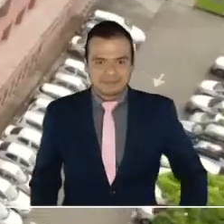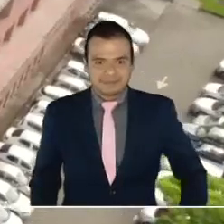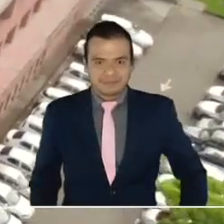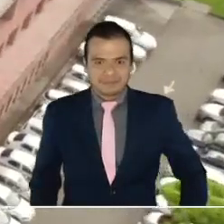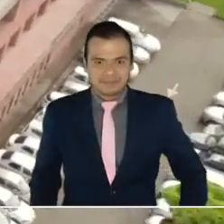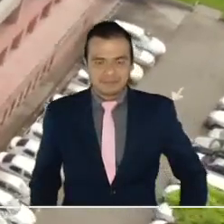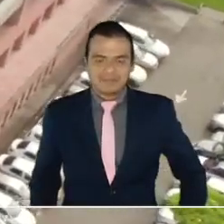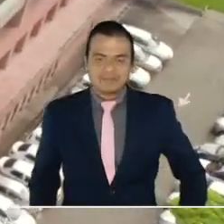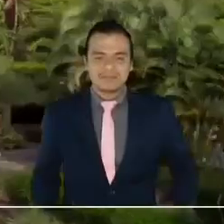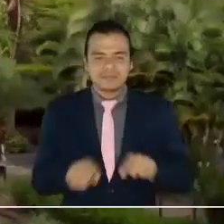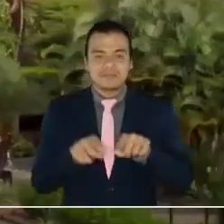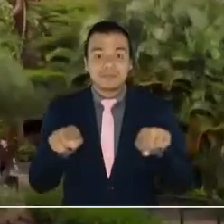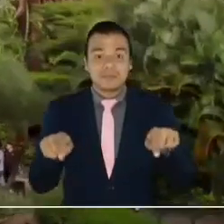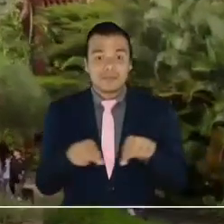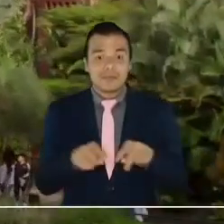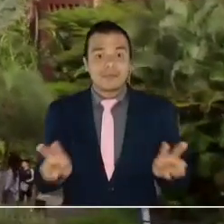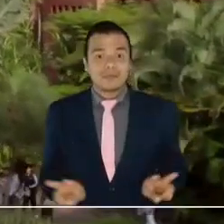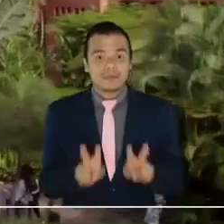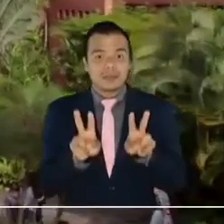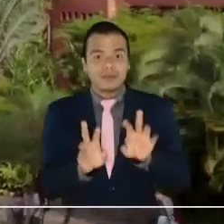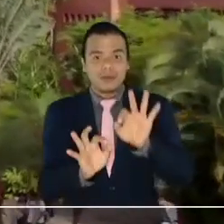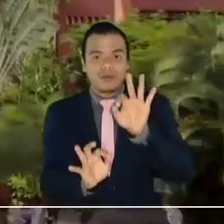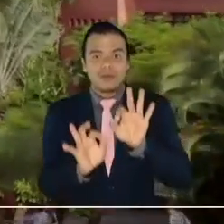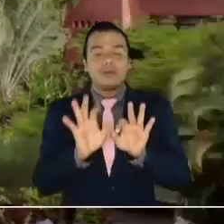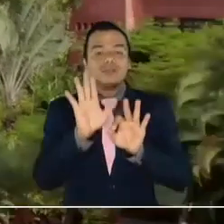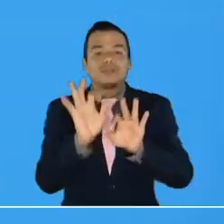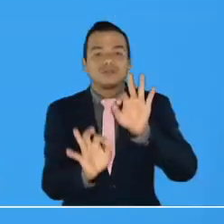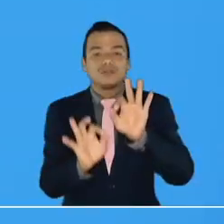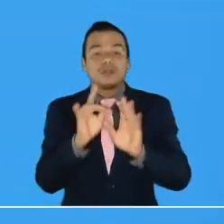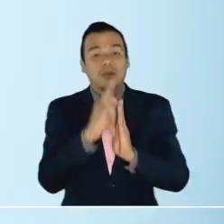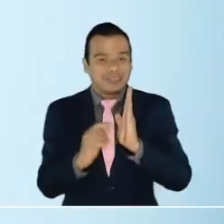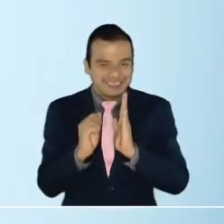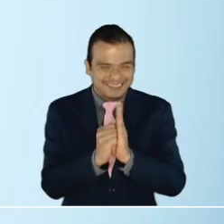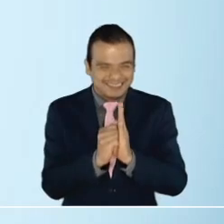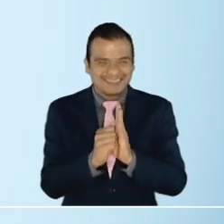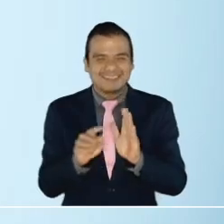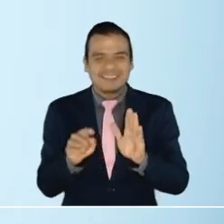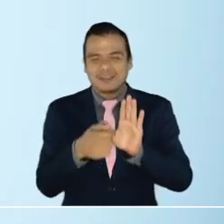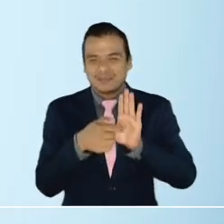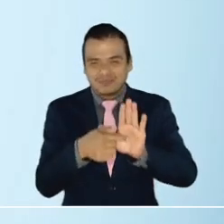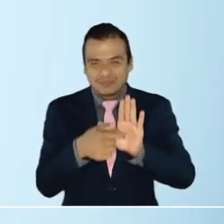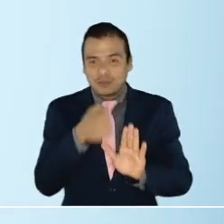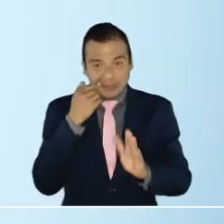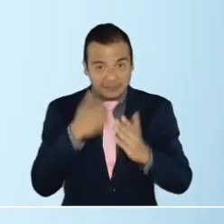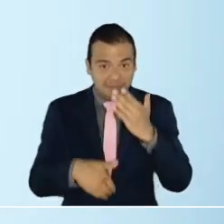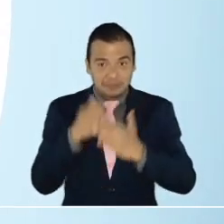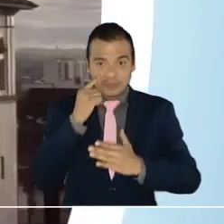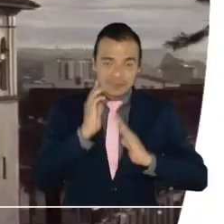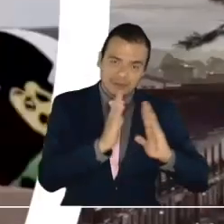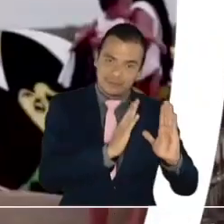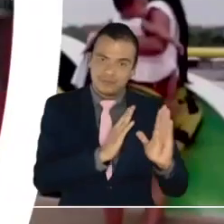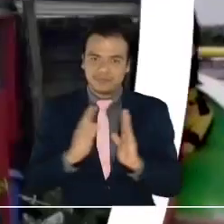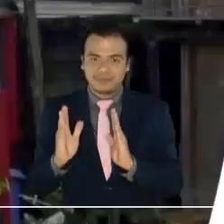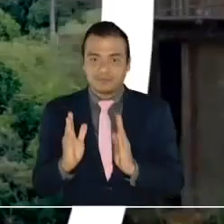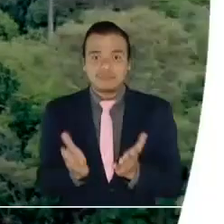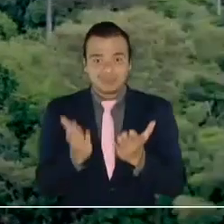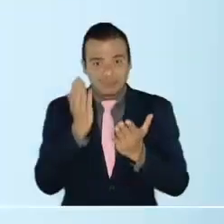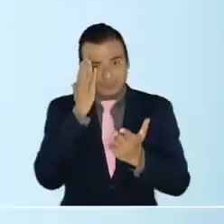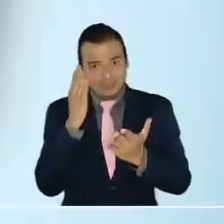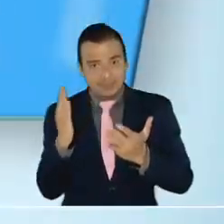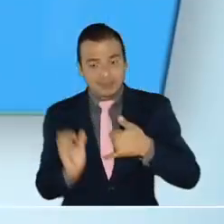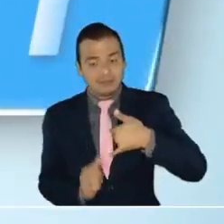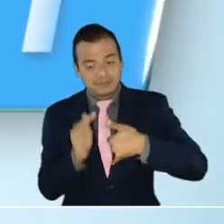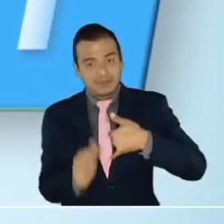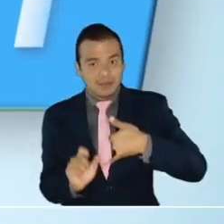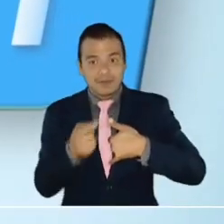Desde el estudio de noticias de la Universidad Autónoma de Occidente, este es 90 minutos, el primer noticiero de la región,